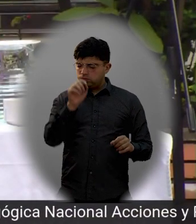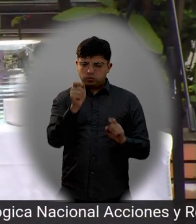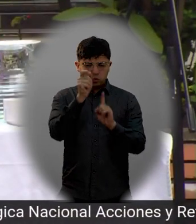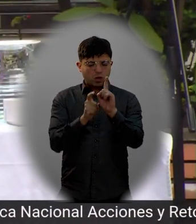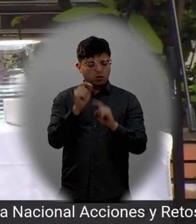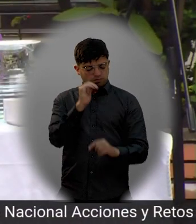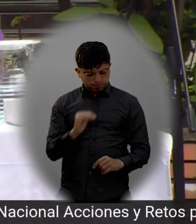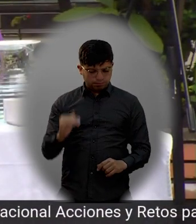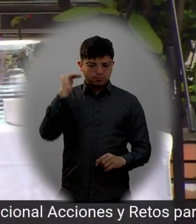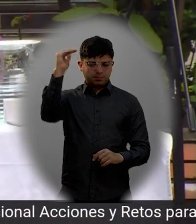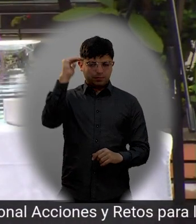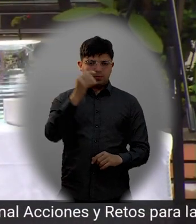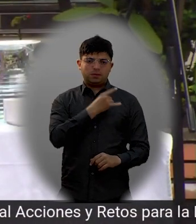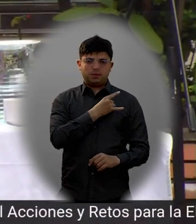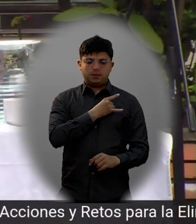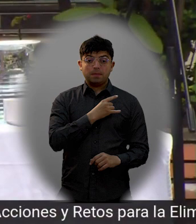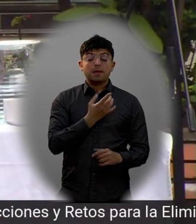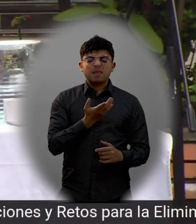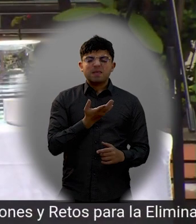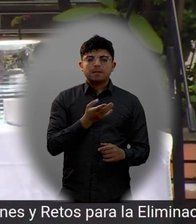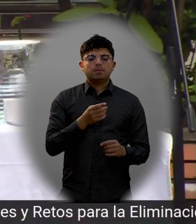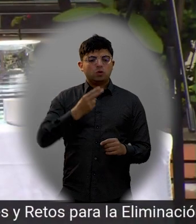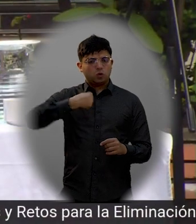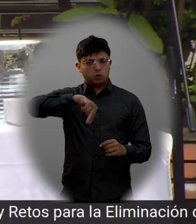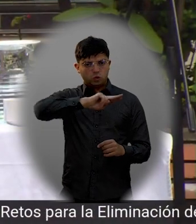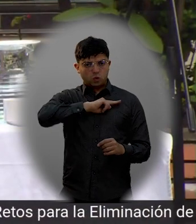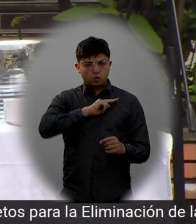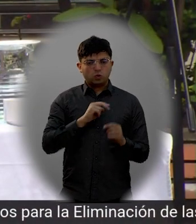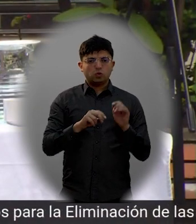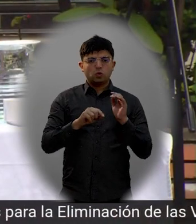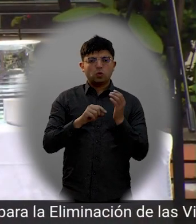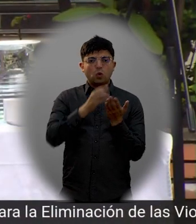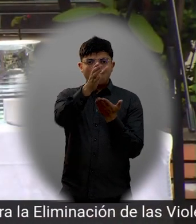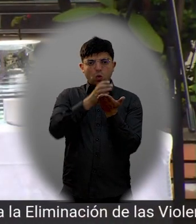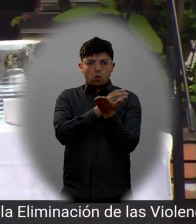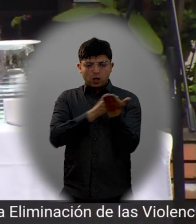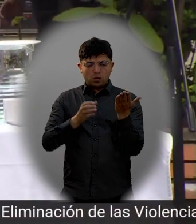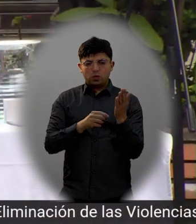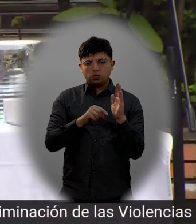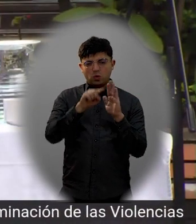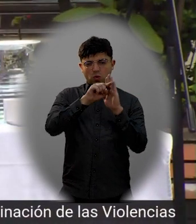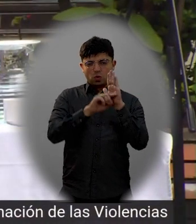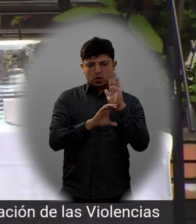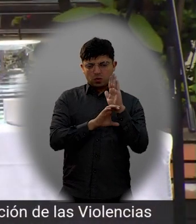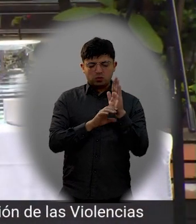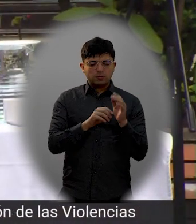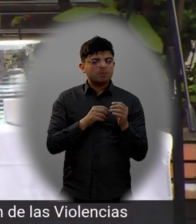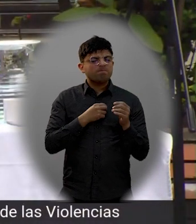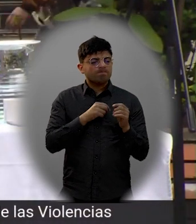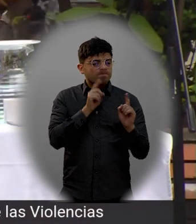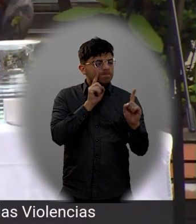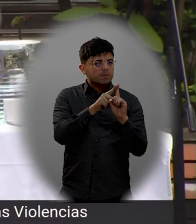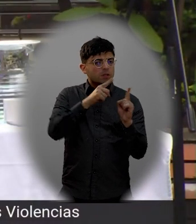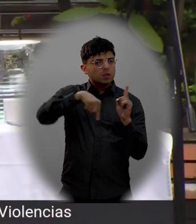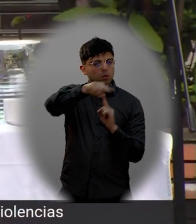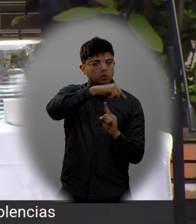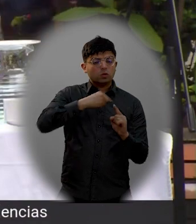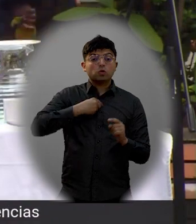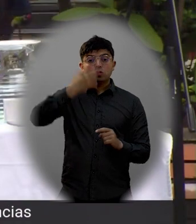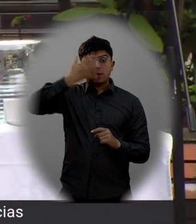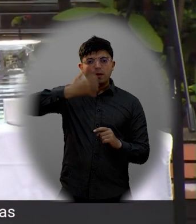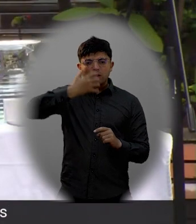universidad, hacia quién dirigimos nuestros currículos, cuando hacemos una evaluación, en qué tipo de estudiante